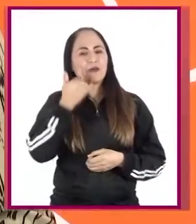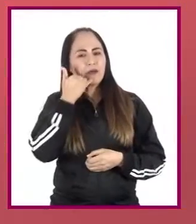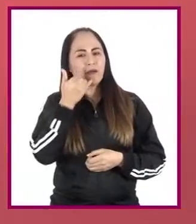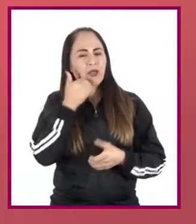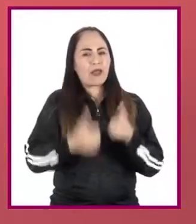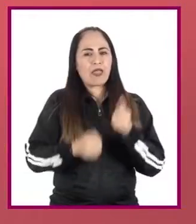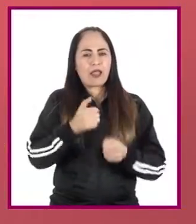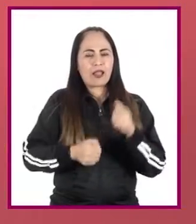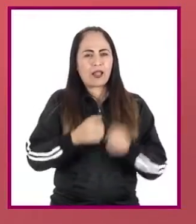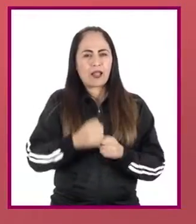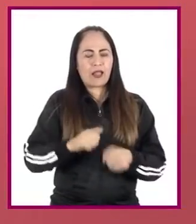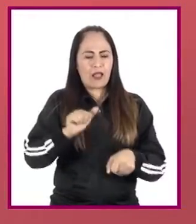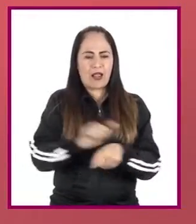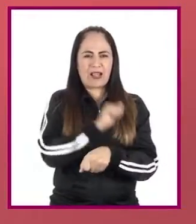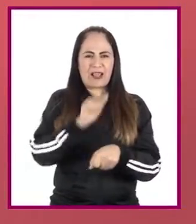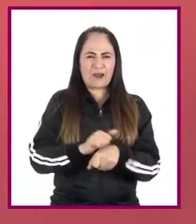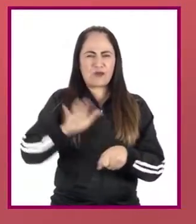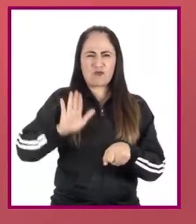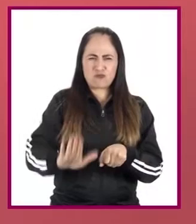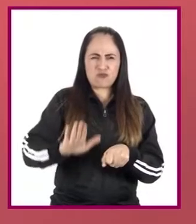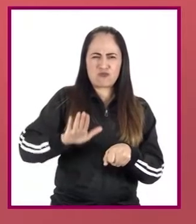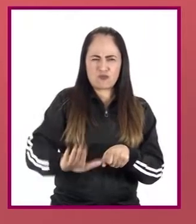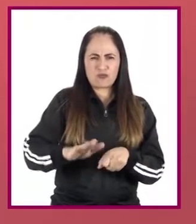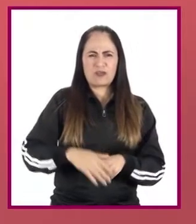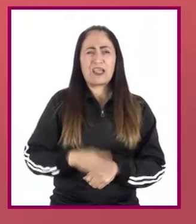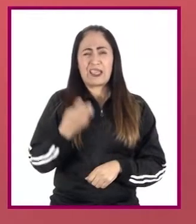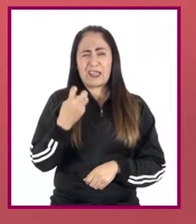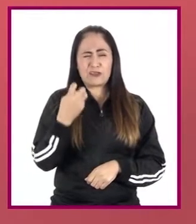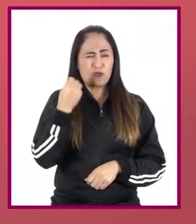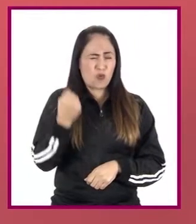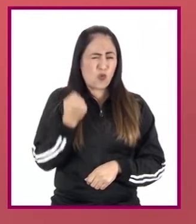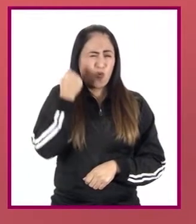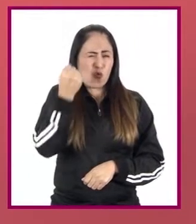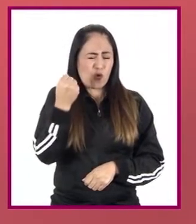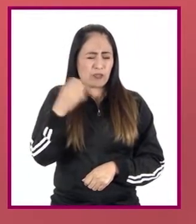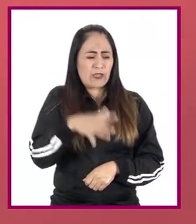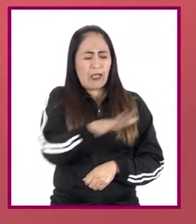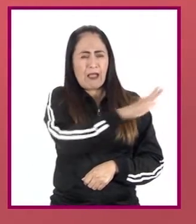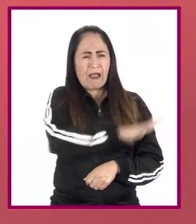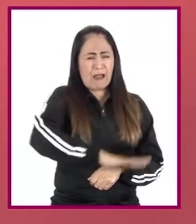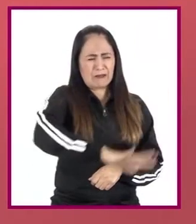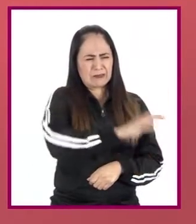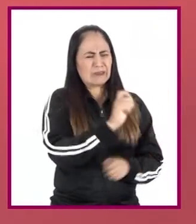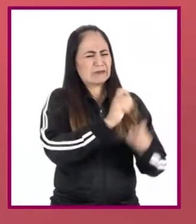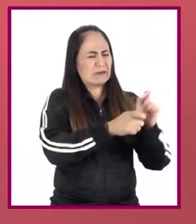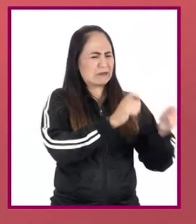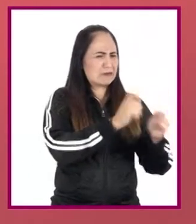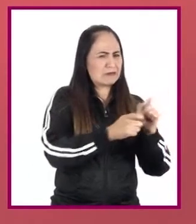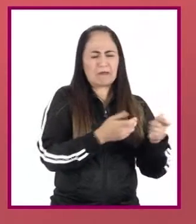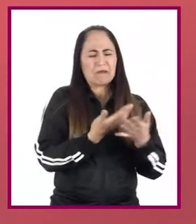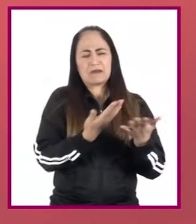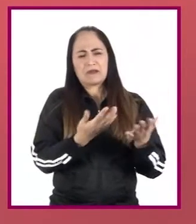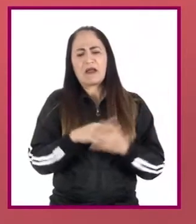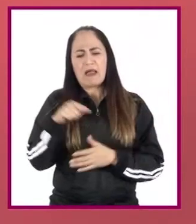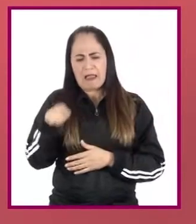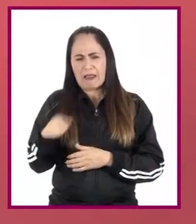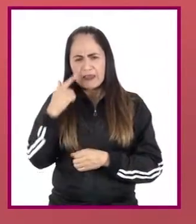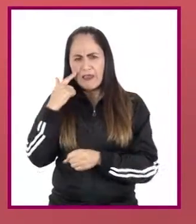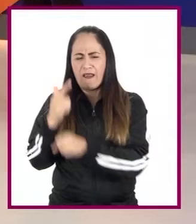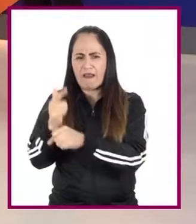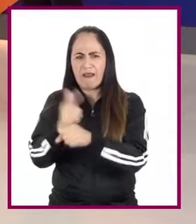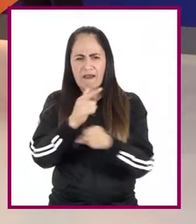automóviles. Esta decoración sonora suena más fuerte que la ambientación atmosférica y se percibe fácilmente, profesora,